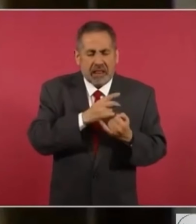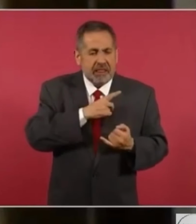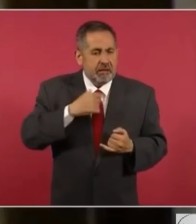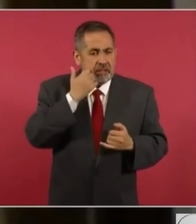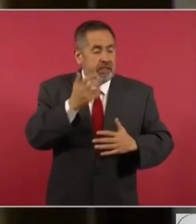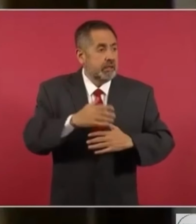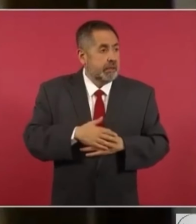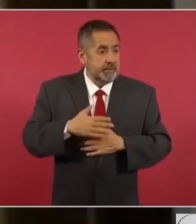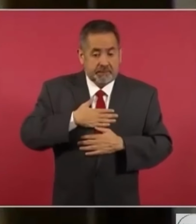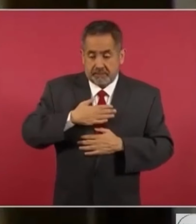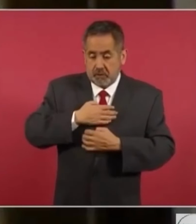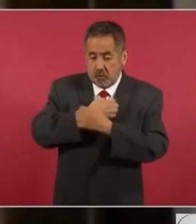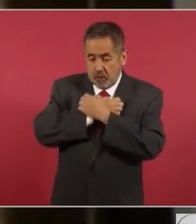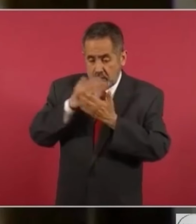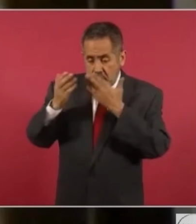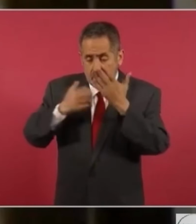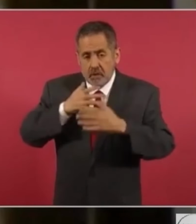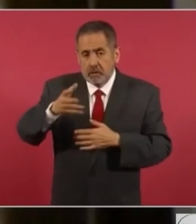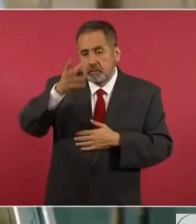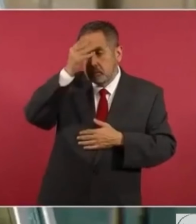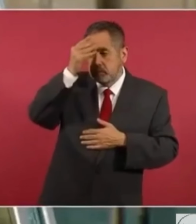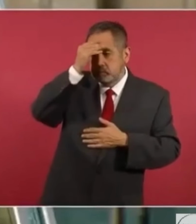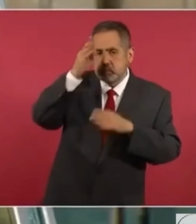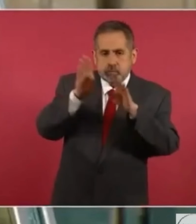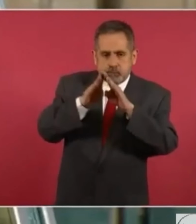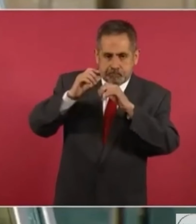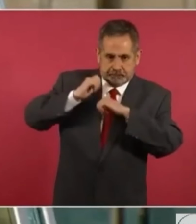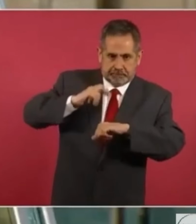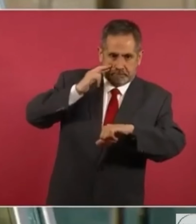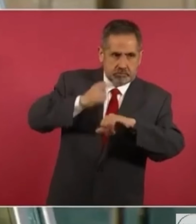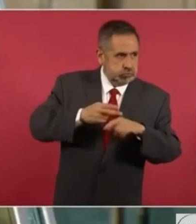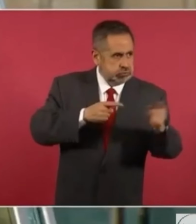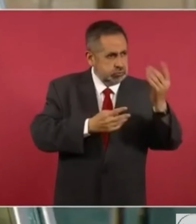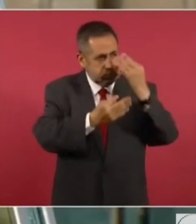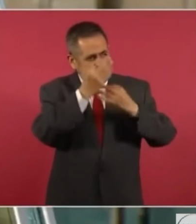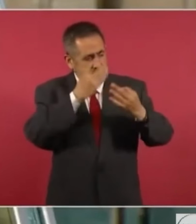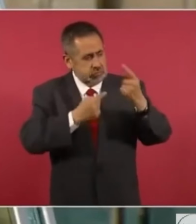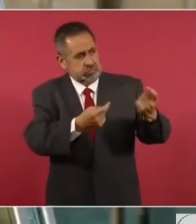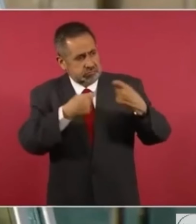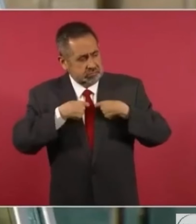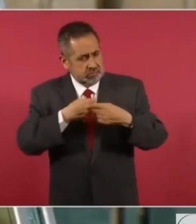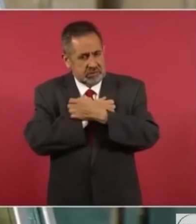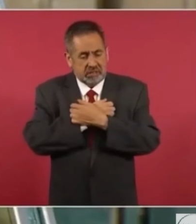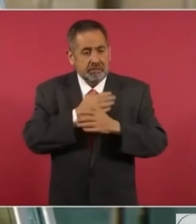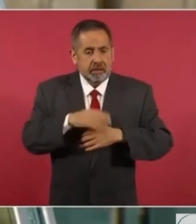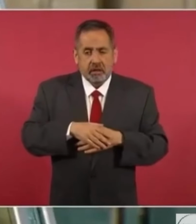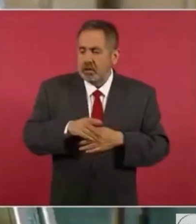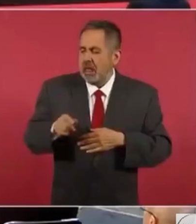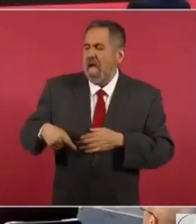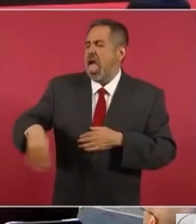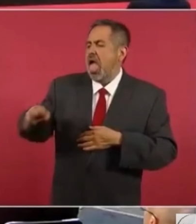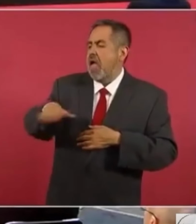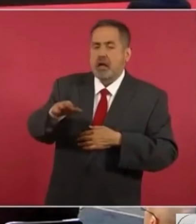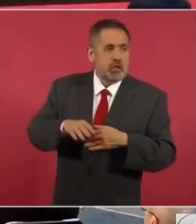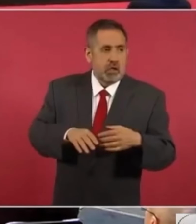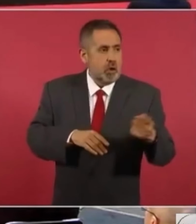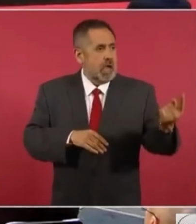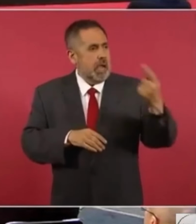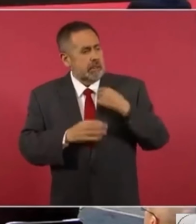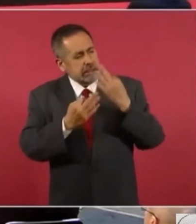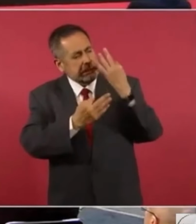mi educación el peso a cargo tuyo tomaste, y nunca en manos ajenas mi